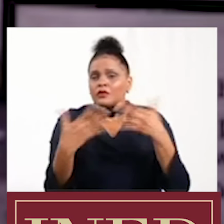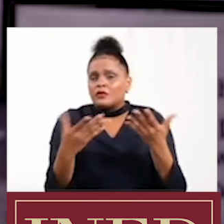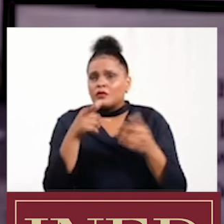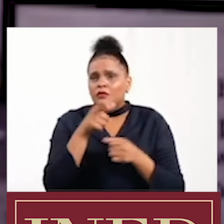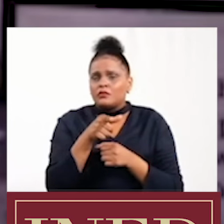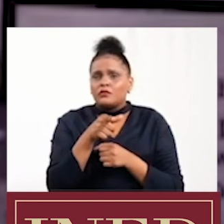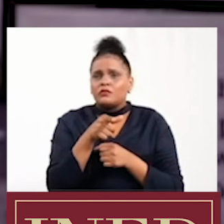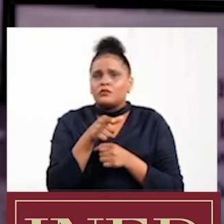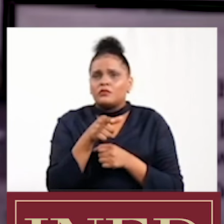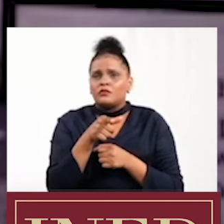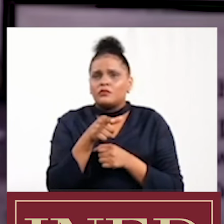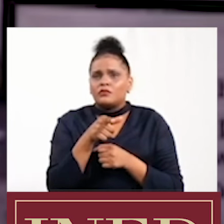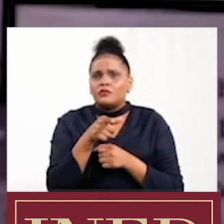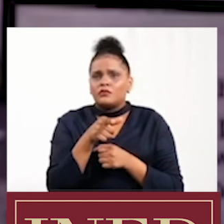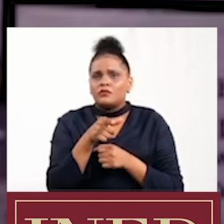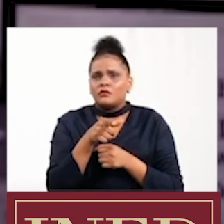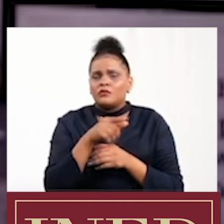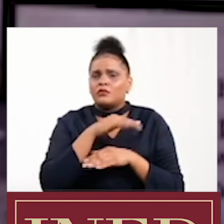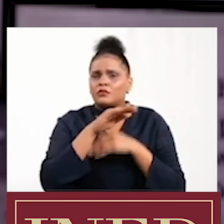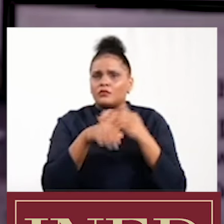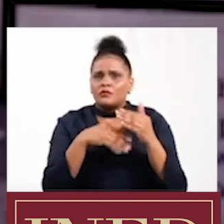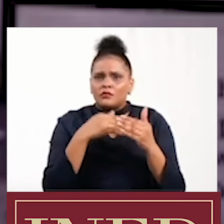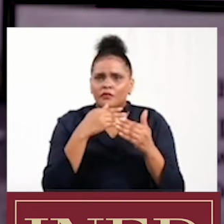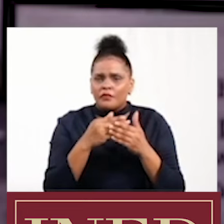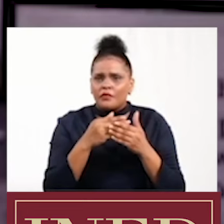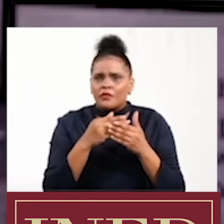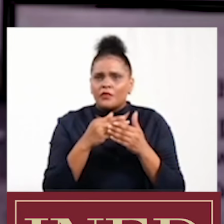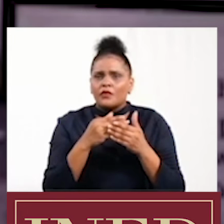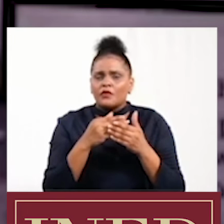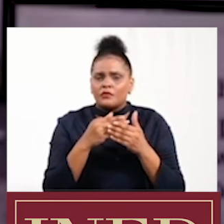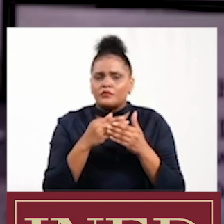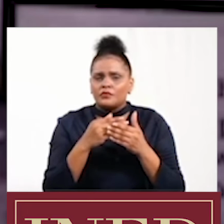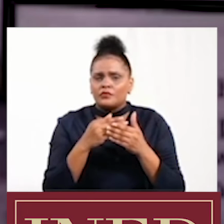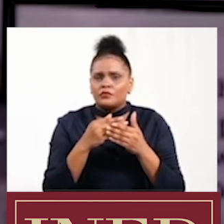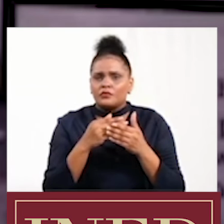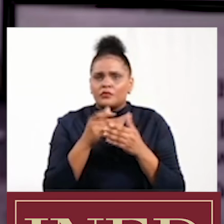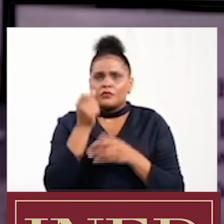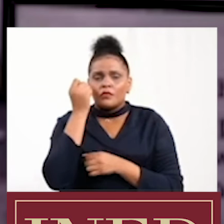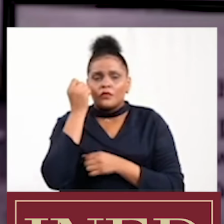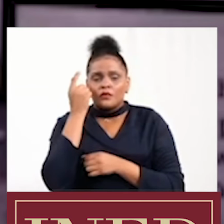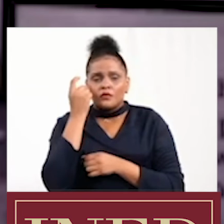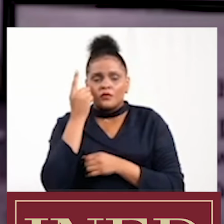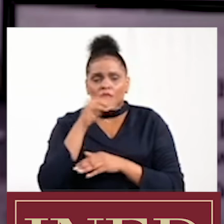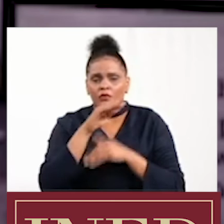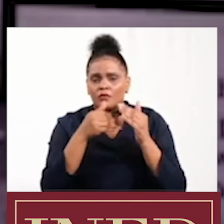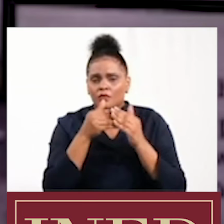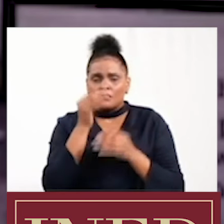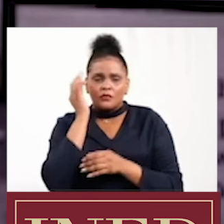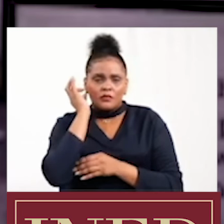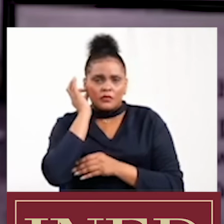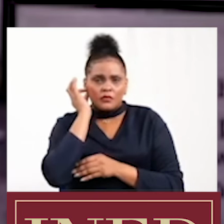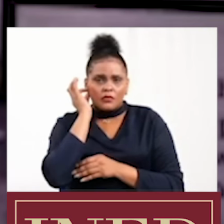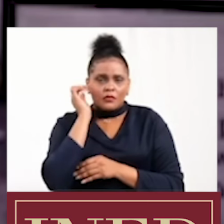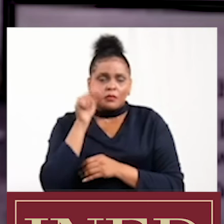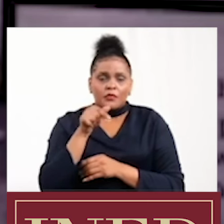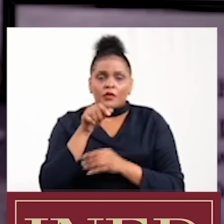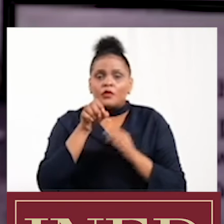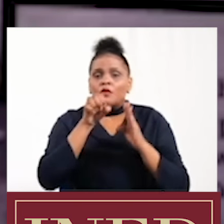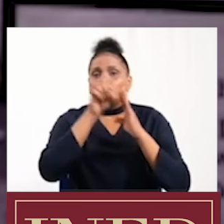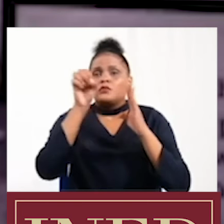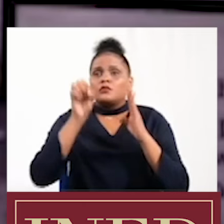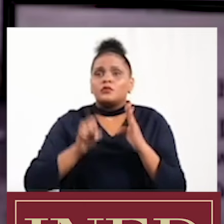paridad y alternancia esto va a permitir la mayor elegibilidad de las mujeres si el sistema es un sistema de